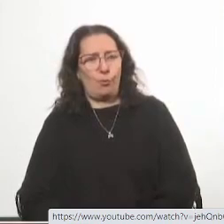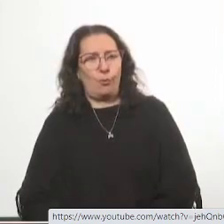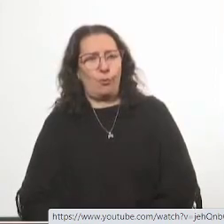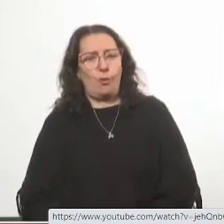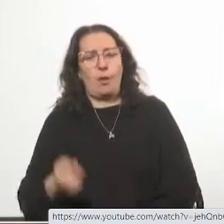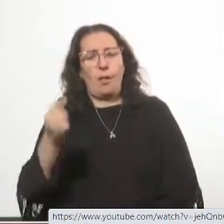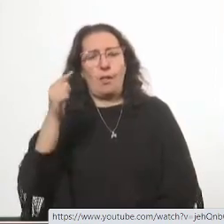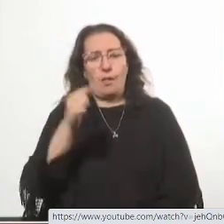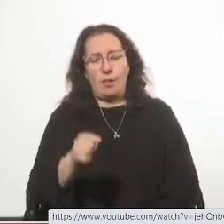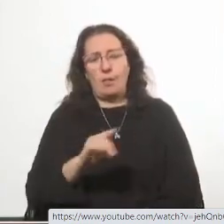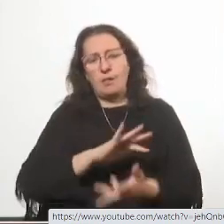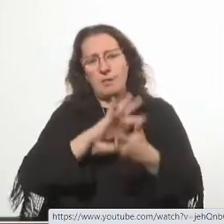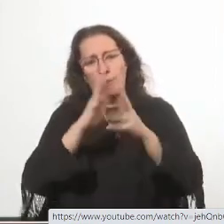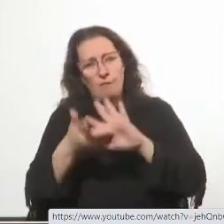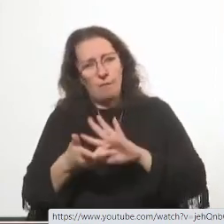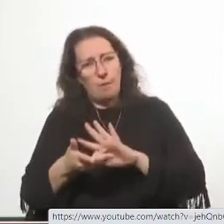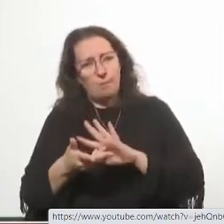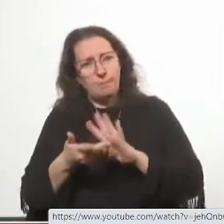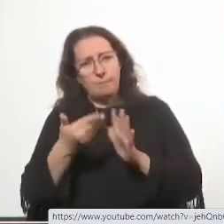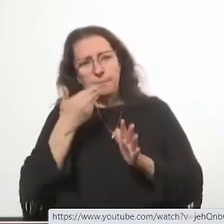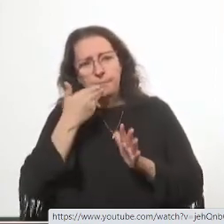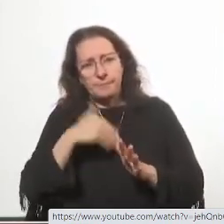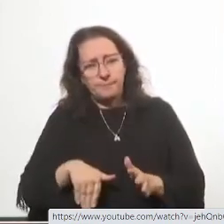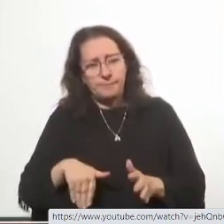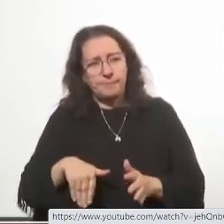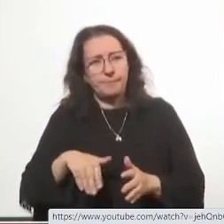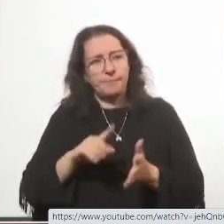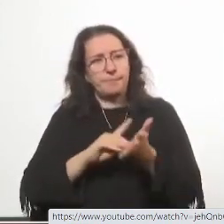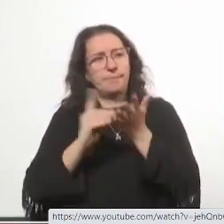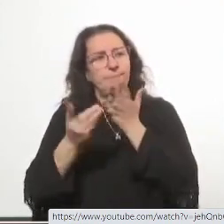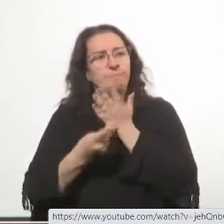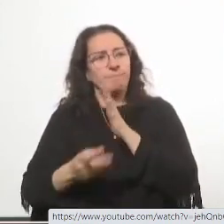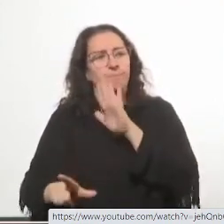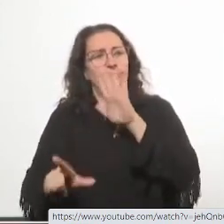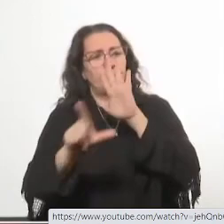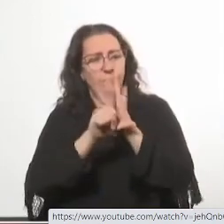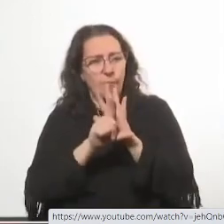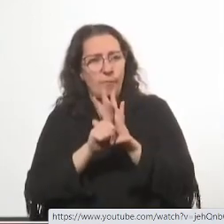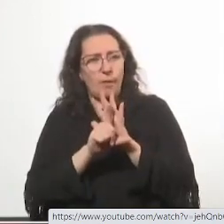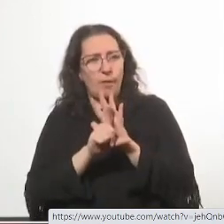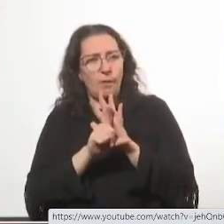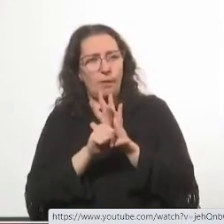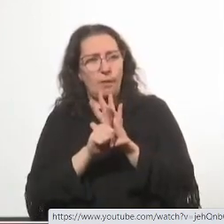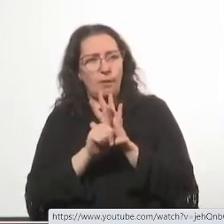En ese sentido, entendemos que este proyecto de ley pone al alcance